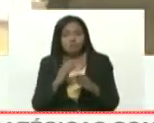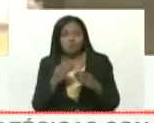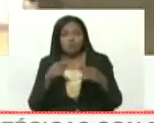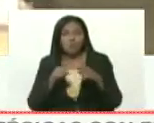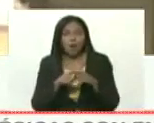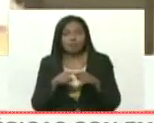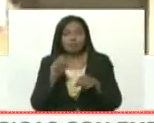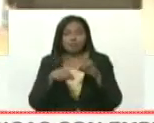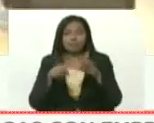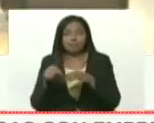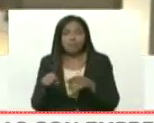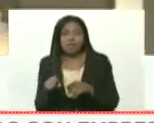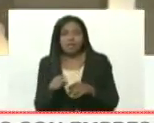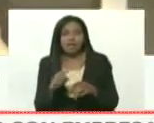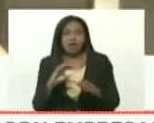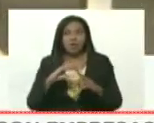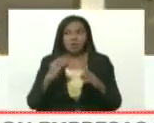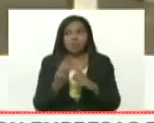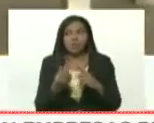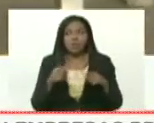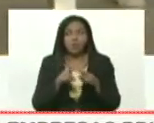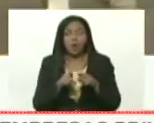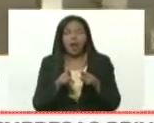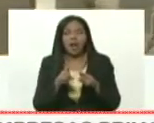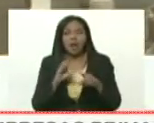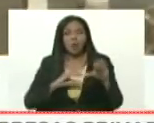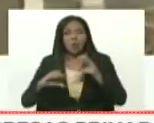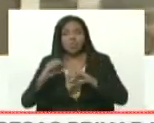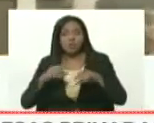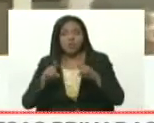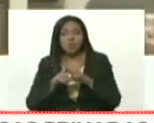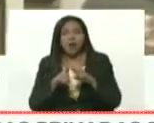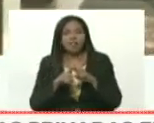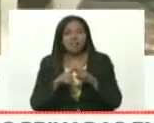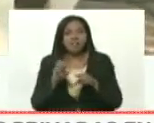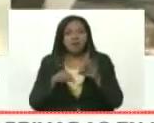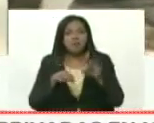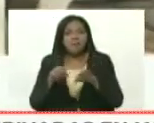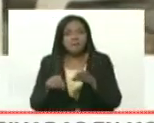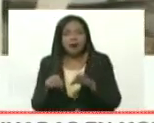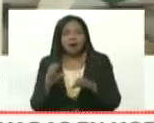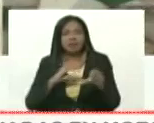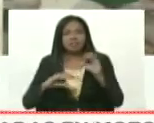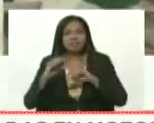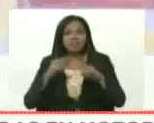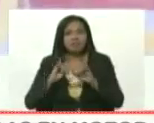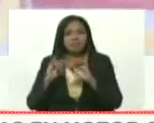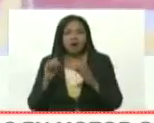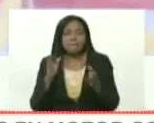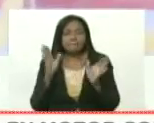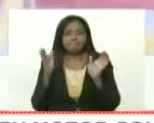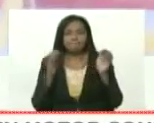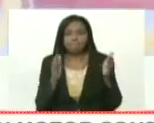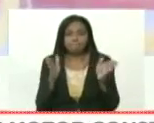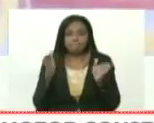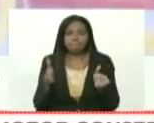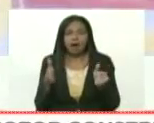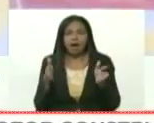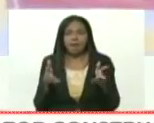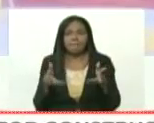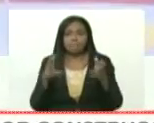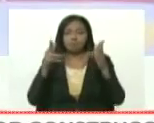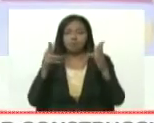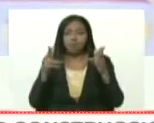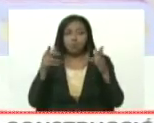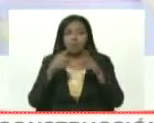multiplicación de semillas, el manejo y cultivos de siembra. Y en este momento, la demostración de toda una máquina de empaquetadora diseñada por venezolanos